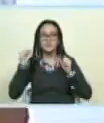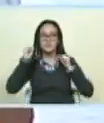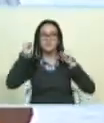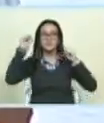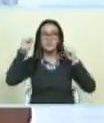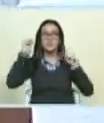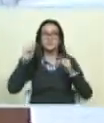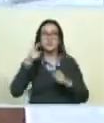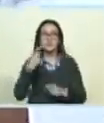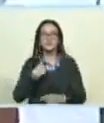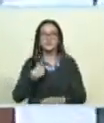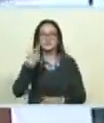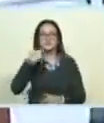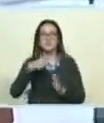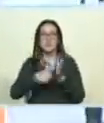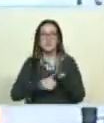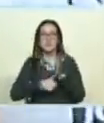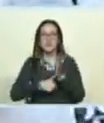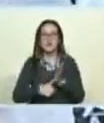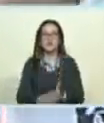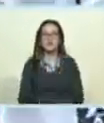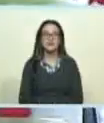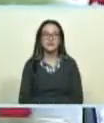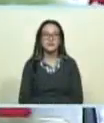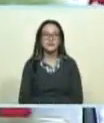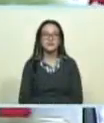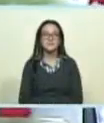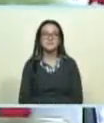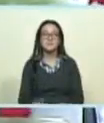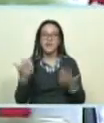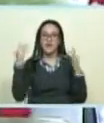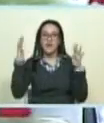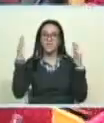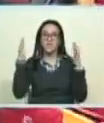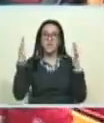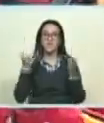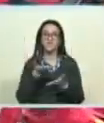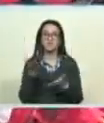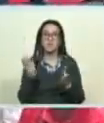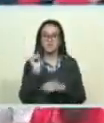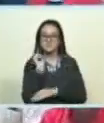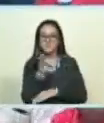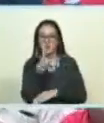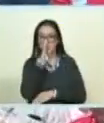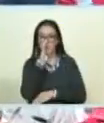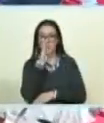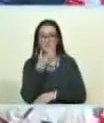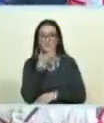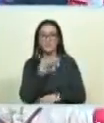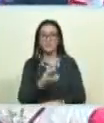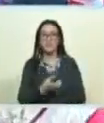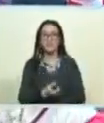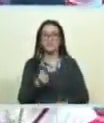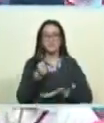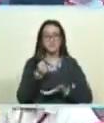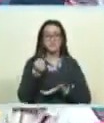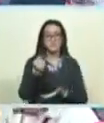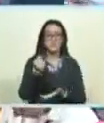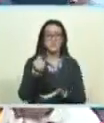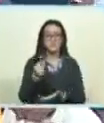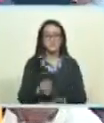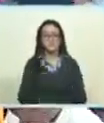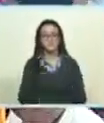Venceremos. Válido para mi cédula. Bueno, dale un aplauso a esta muchacha que le llegó el bono navideño. Bono contra la